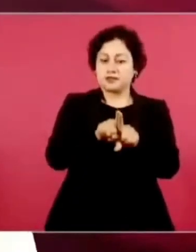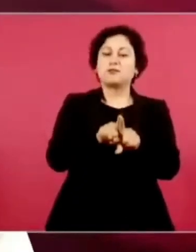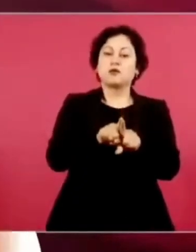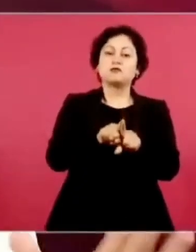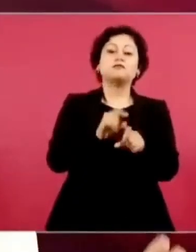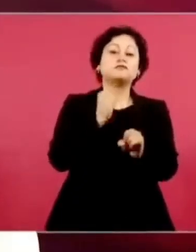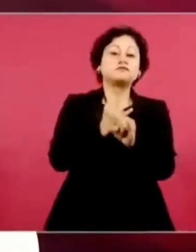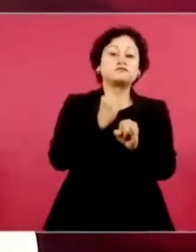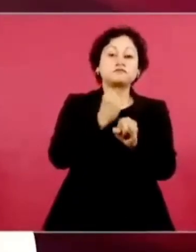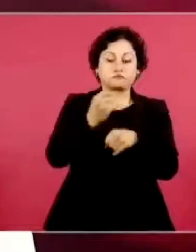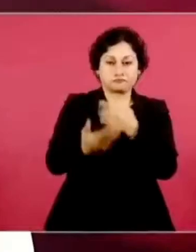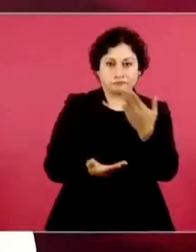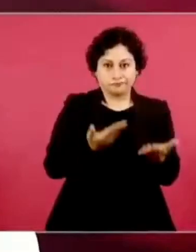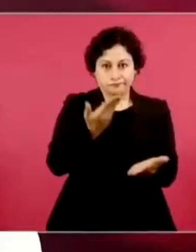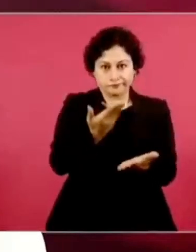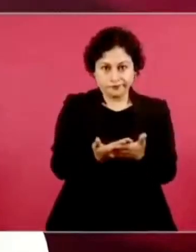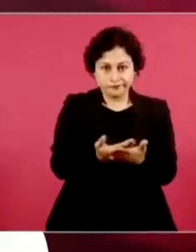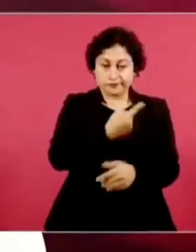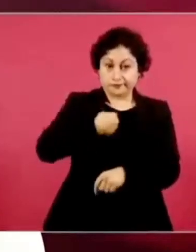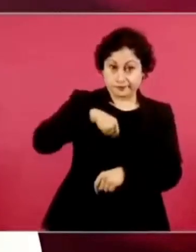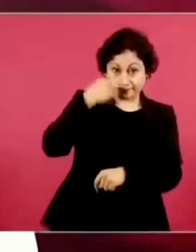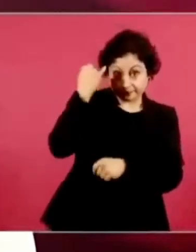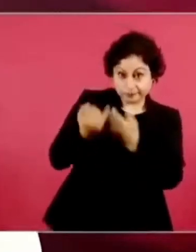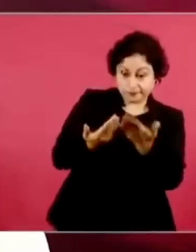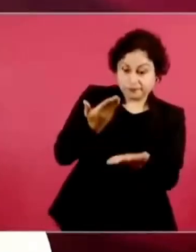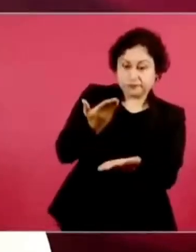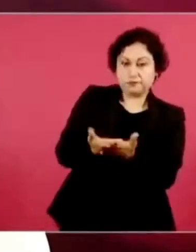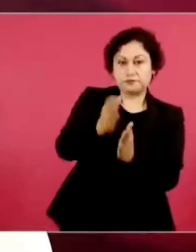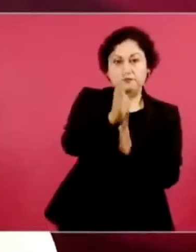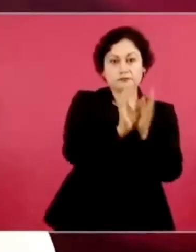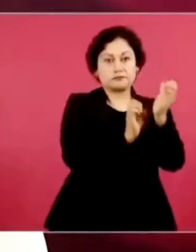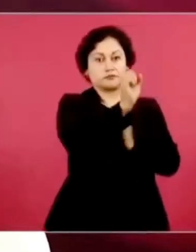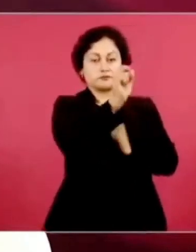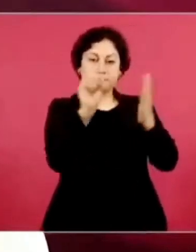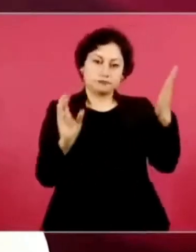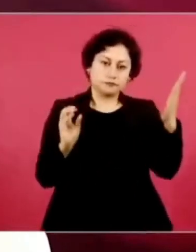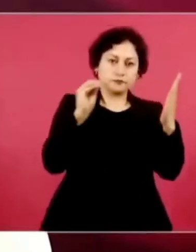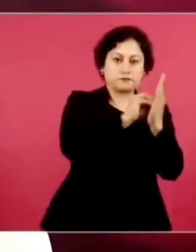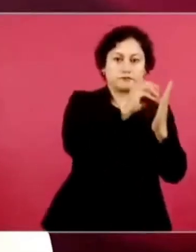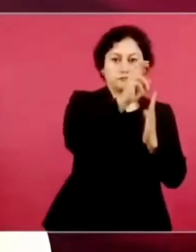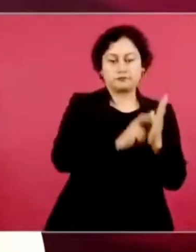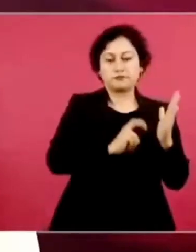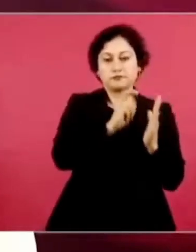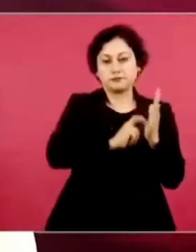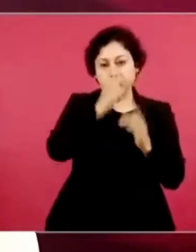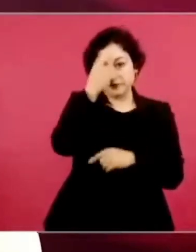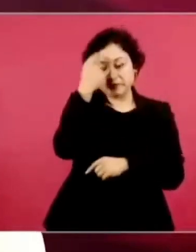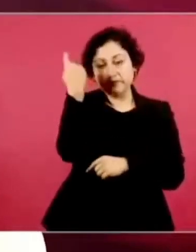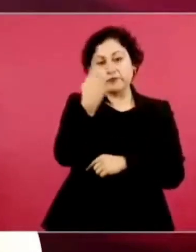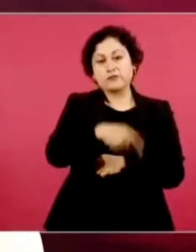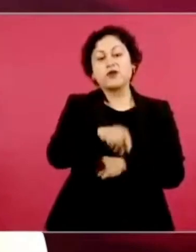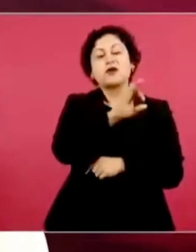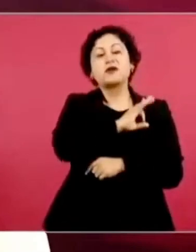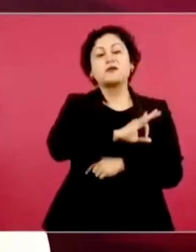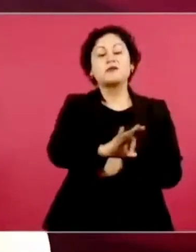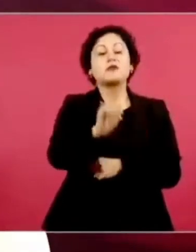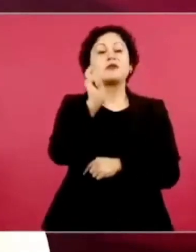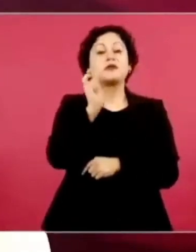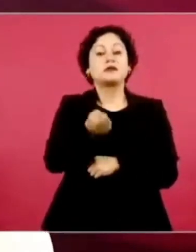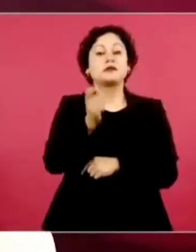Estamos planteando una modificación constitucional para aclarar que no